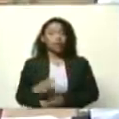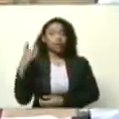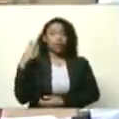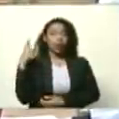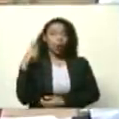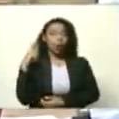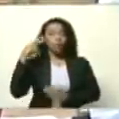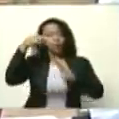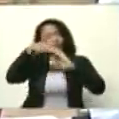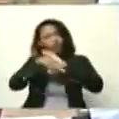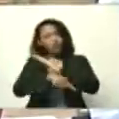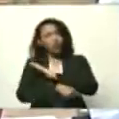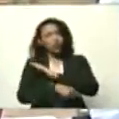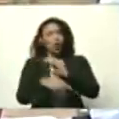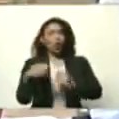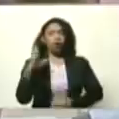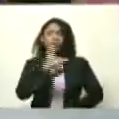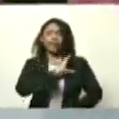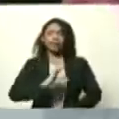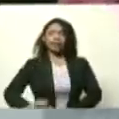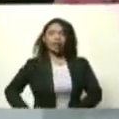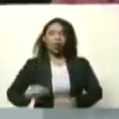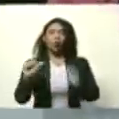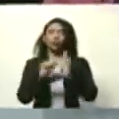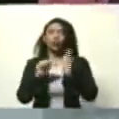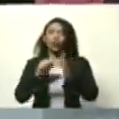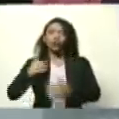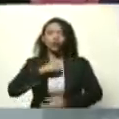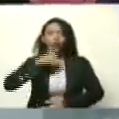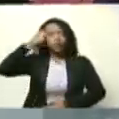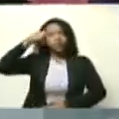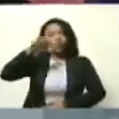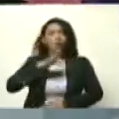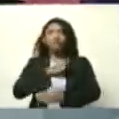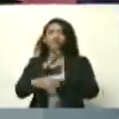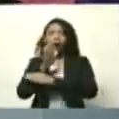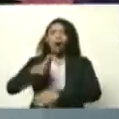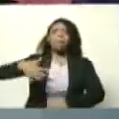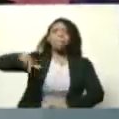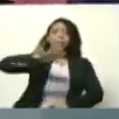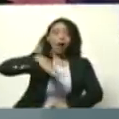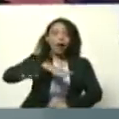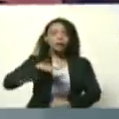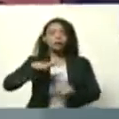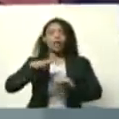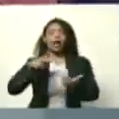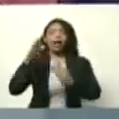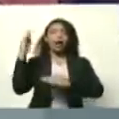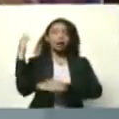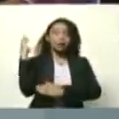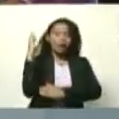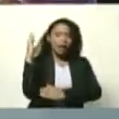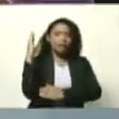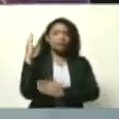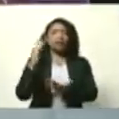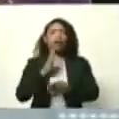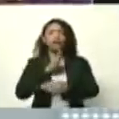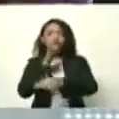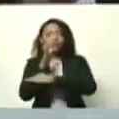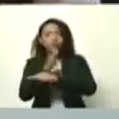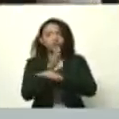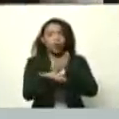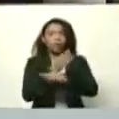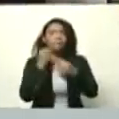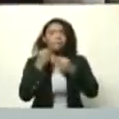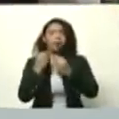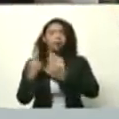religiosidad profundamente cristiana, donde nuestro pueblo fue a las plazas, fue a los templos, fue a las iglesias, para